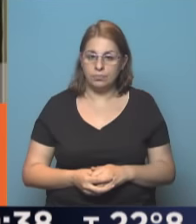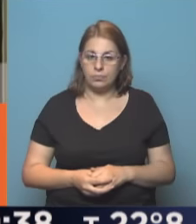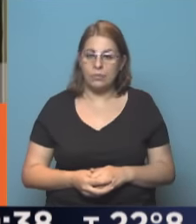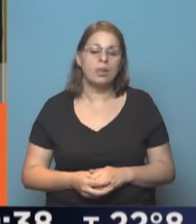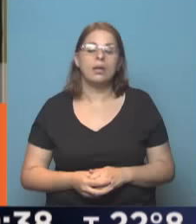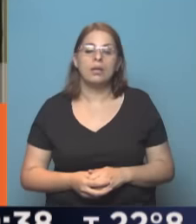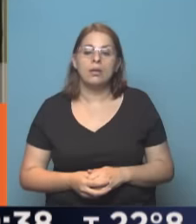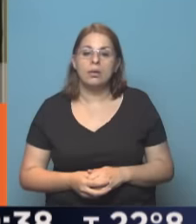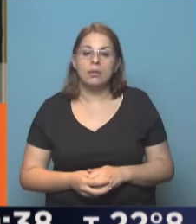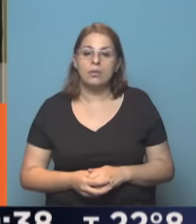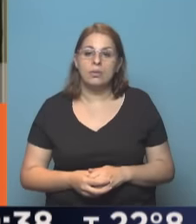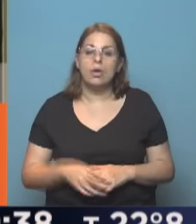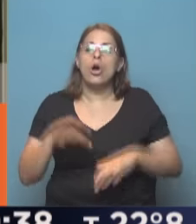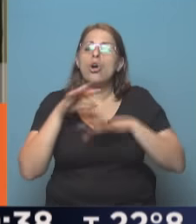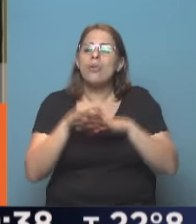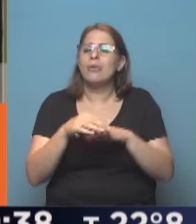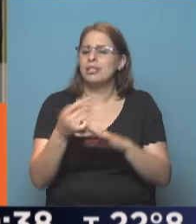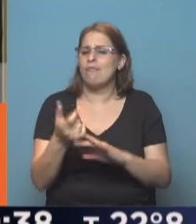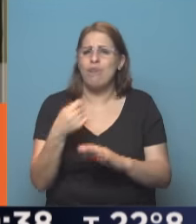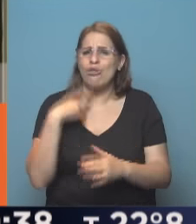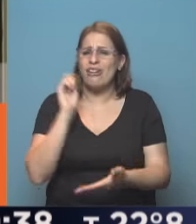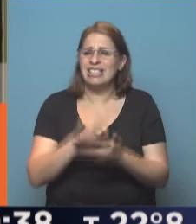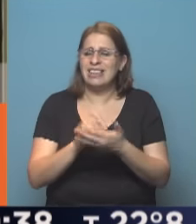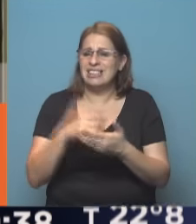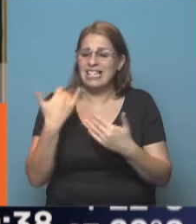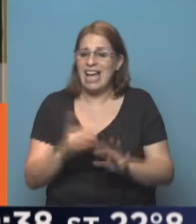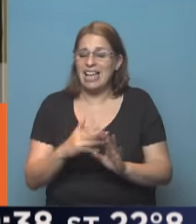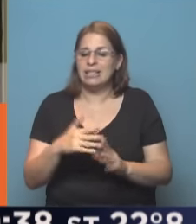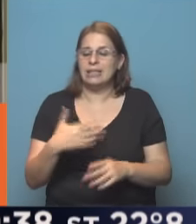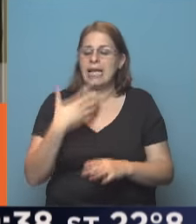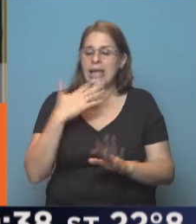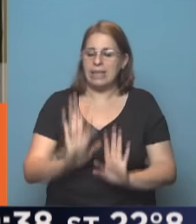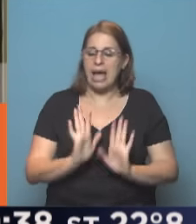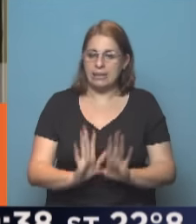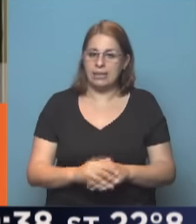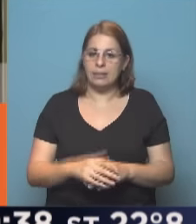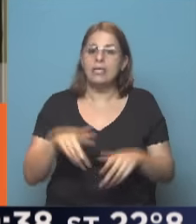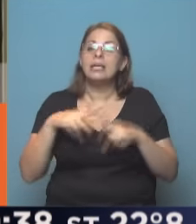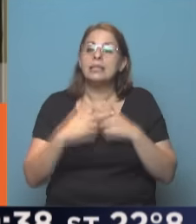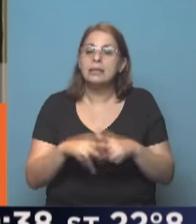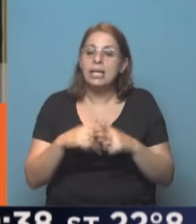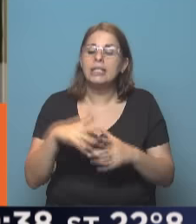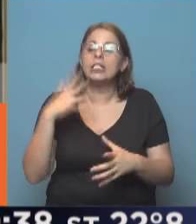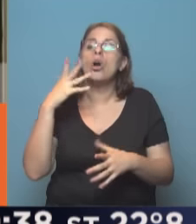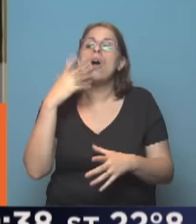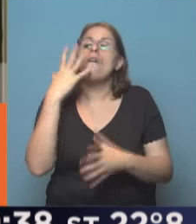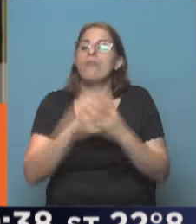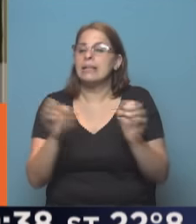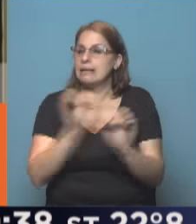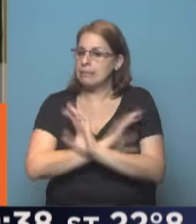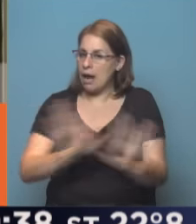poco apego y compromiso con las estadísticas. Esto es lo que la lectura que hacemos, porque realmente técnicamente el error es grave.